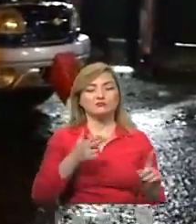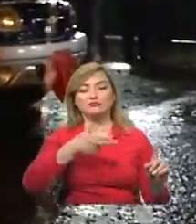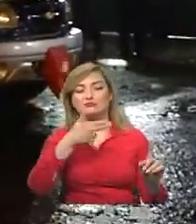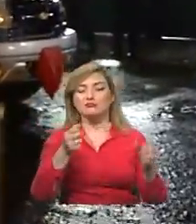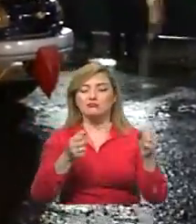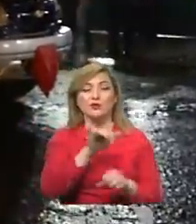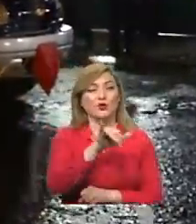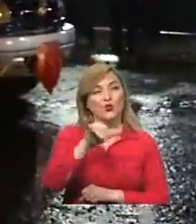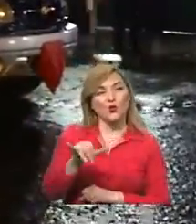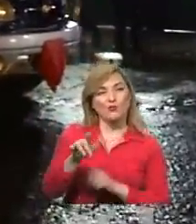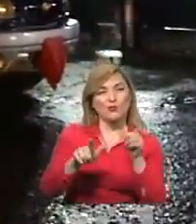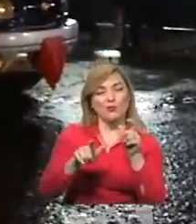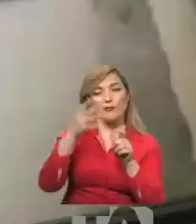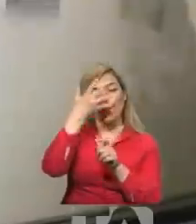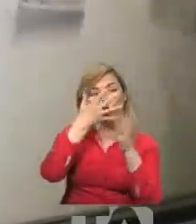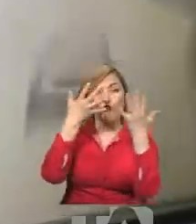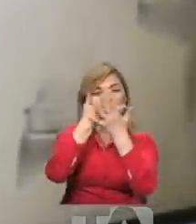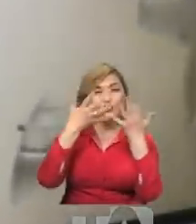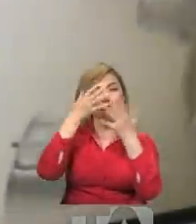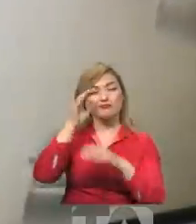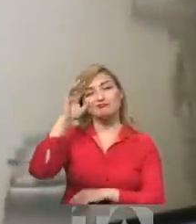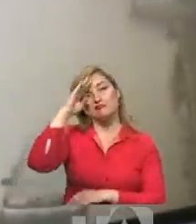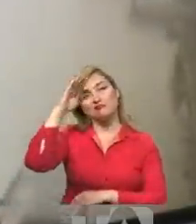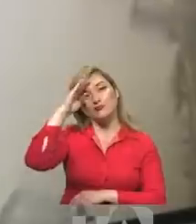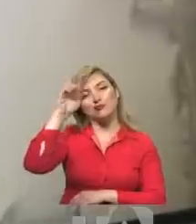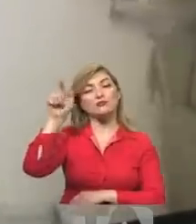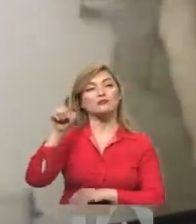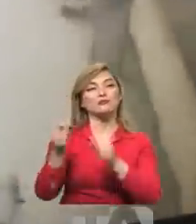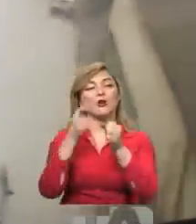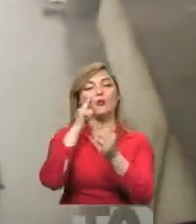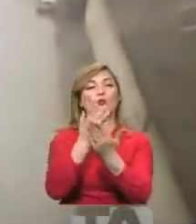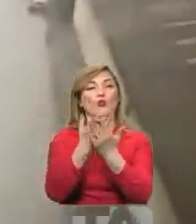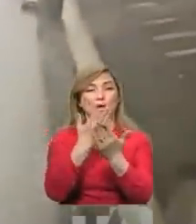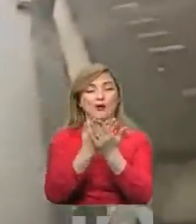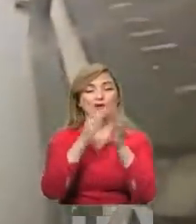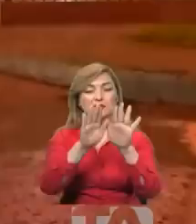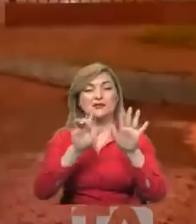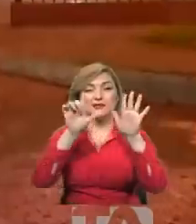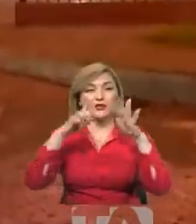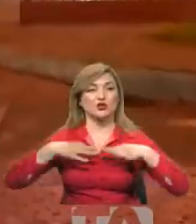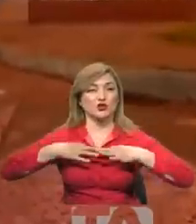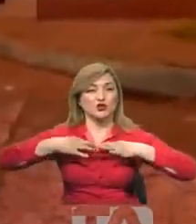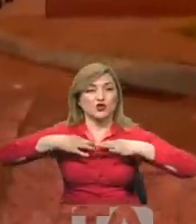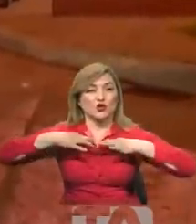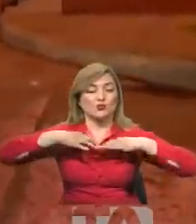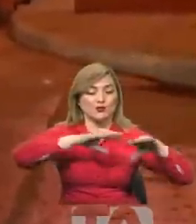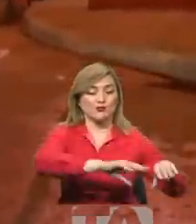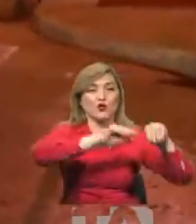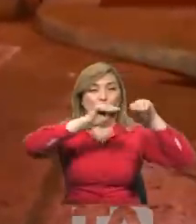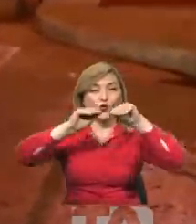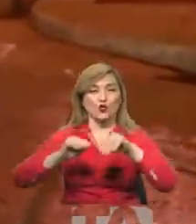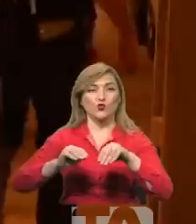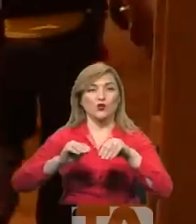automotor similar para despistar a la policía. El carro forma parte de las evidencias, como las 17 prendas de vestir que fueron encontradas